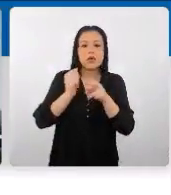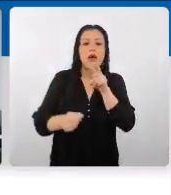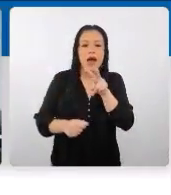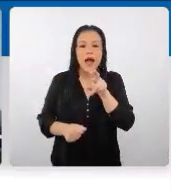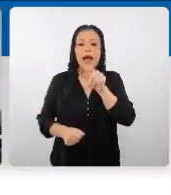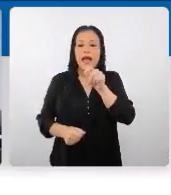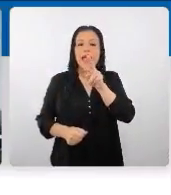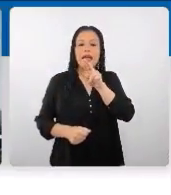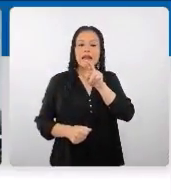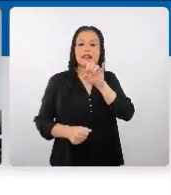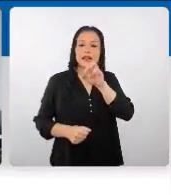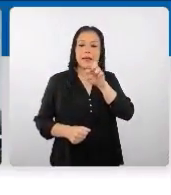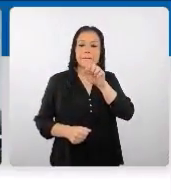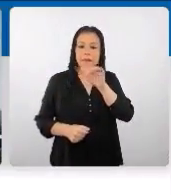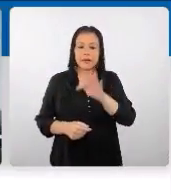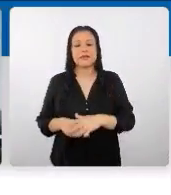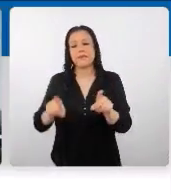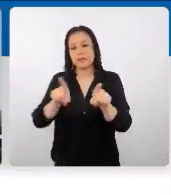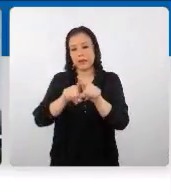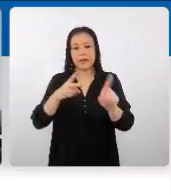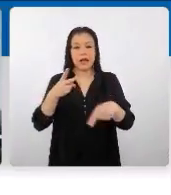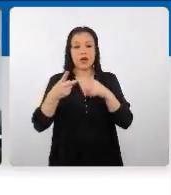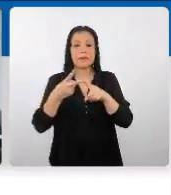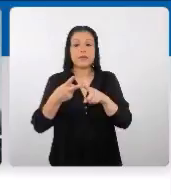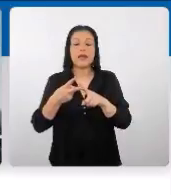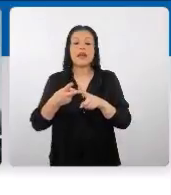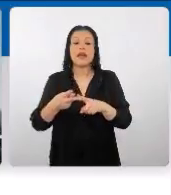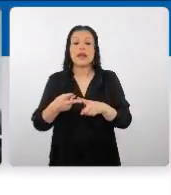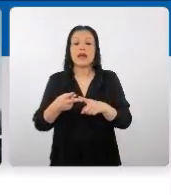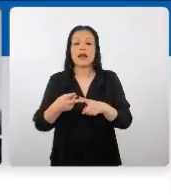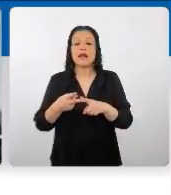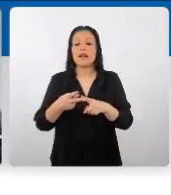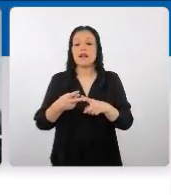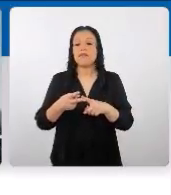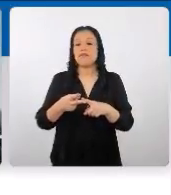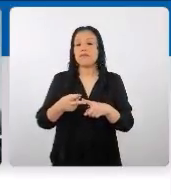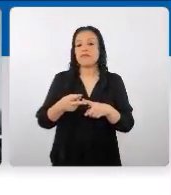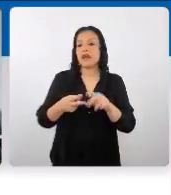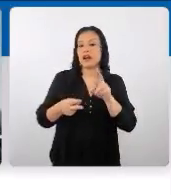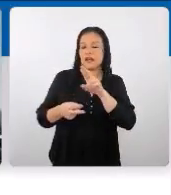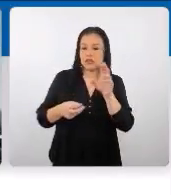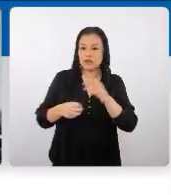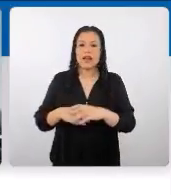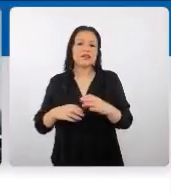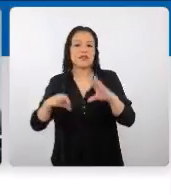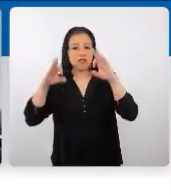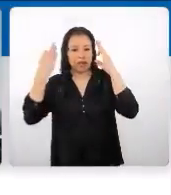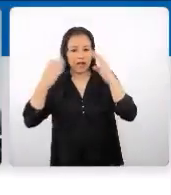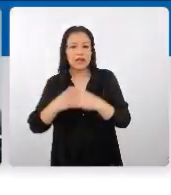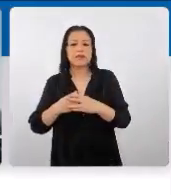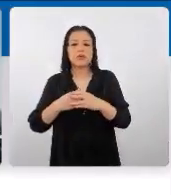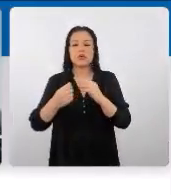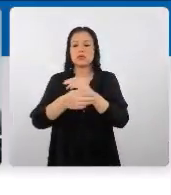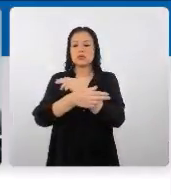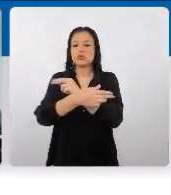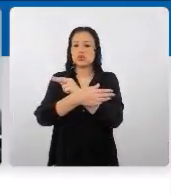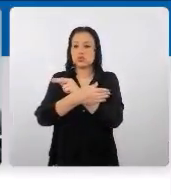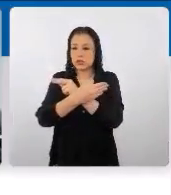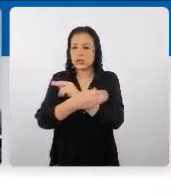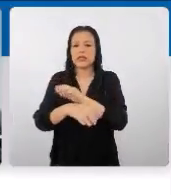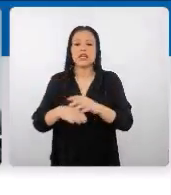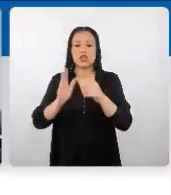fuente. A través de redes sociales, estamos hablando aquí no solamente Facebook, sino también Twitter o YouTube,